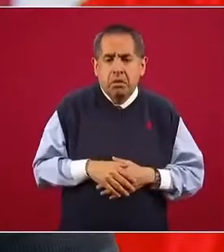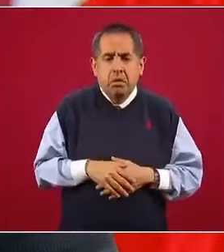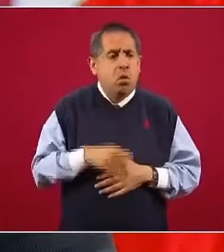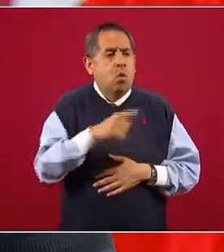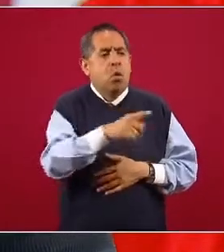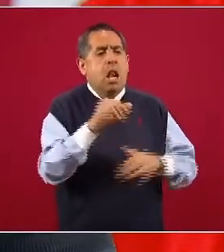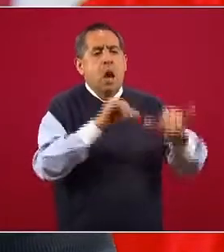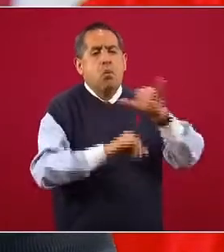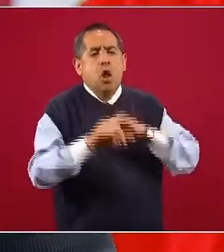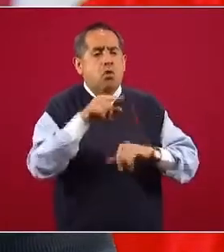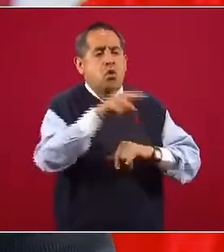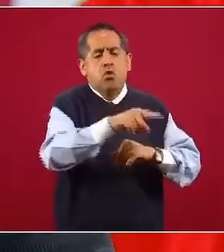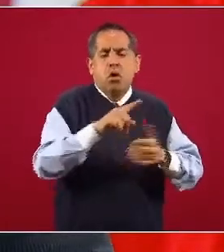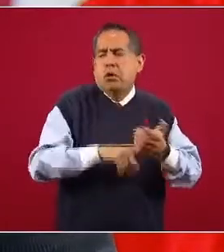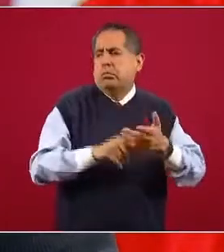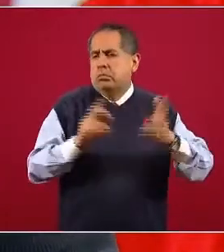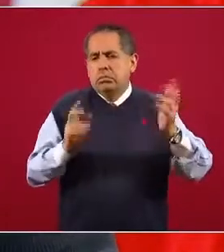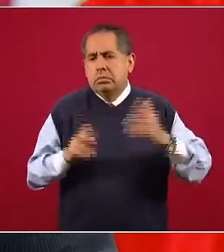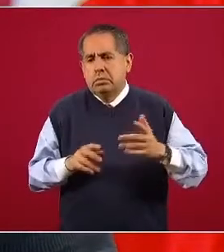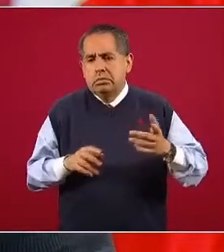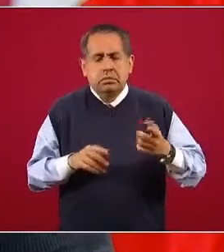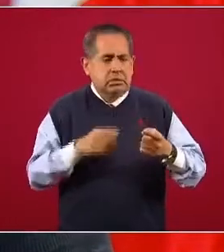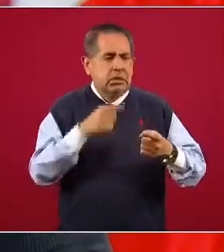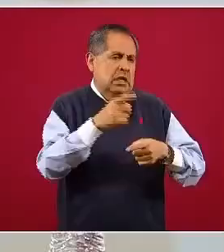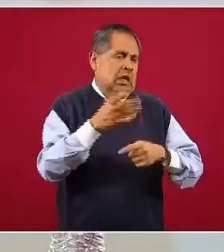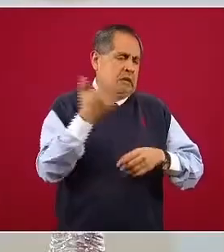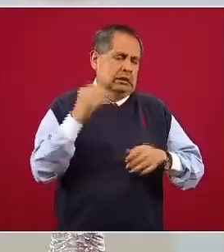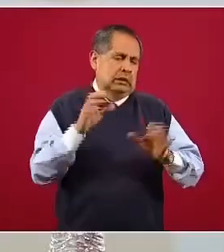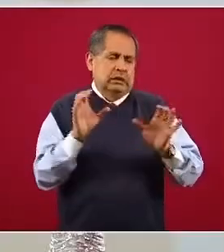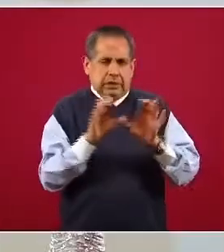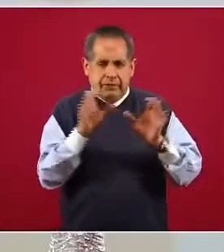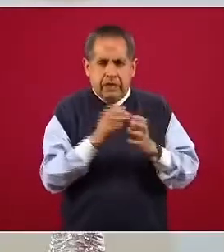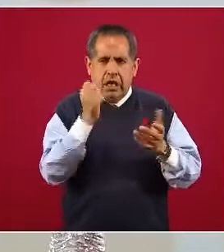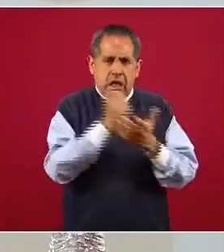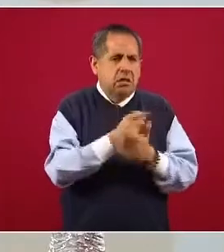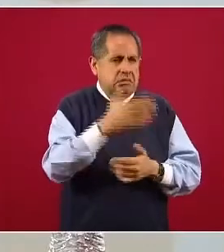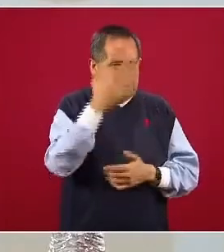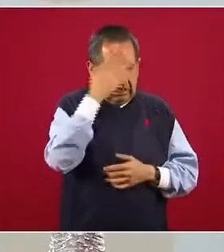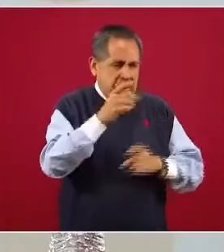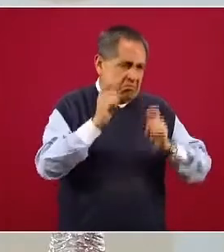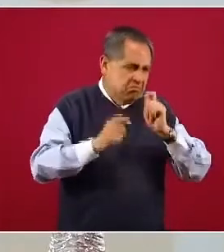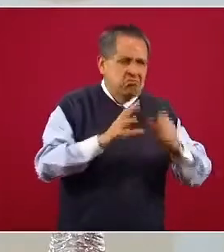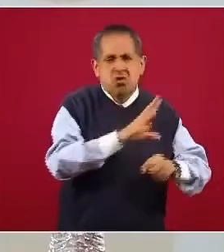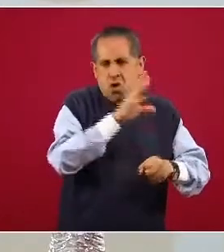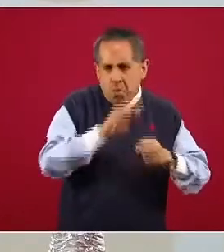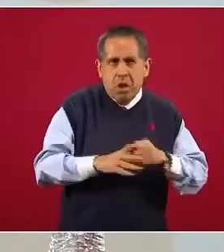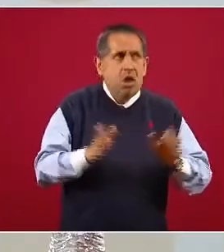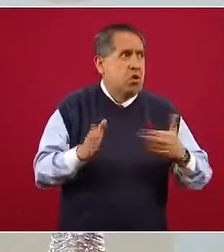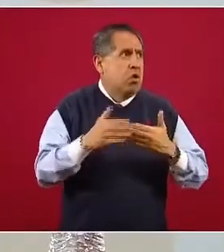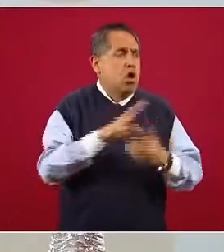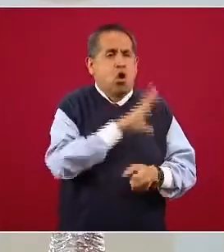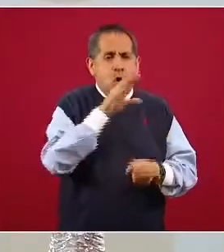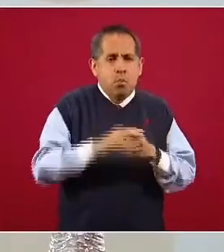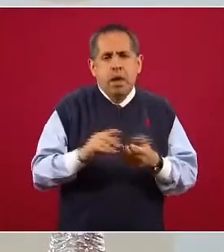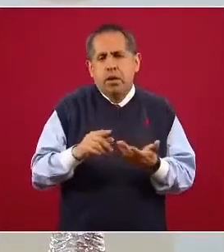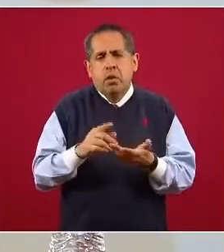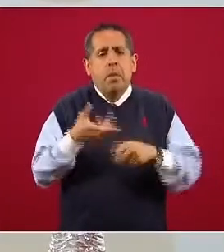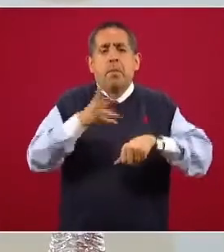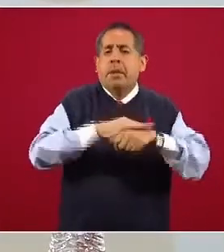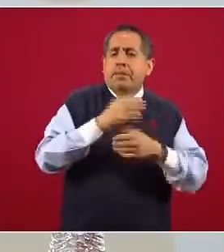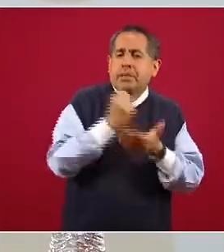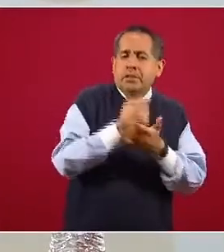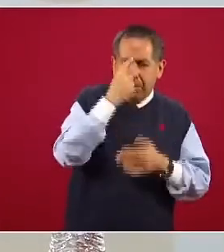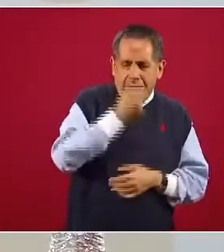un laboratorio, que además está lógicamente certificado en función de sus capacidades técnicas, tiene un registro sanitario y un permiso